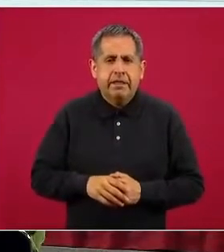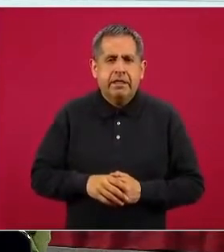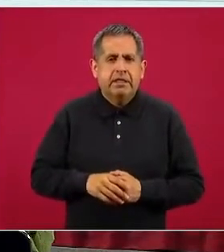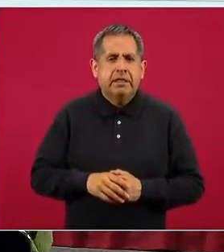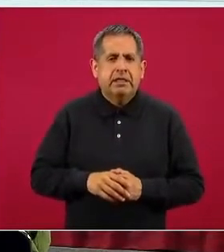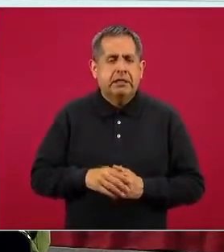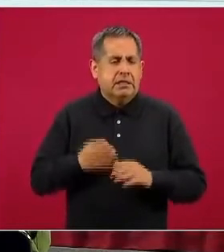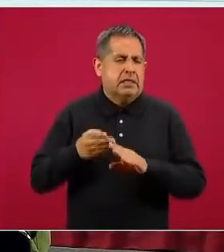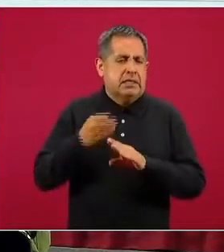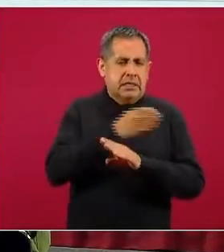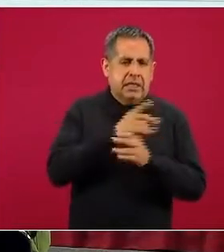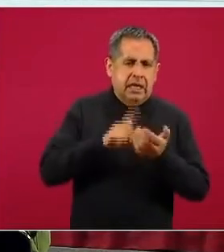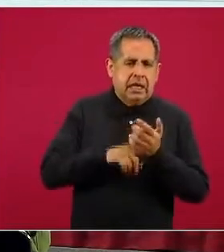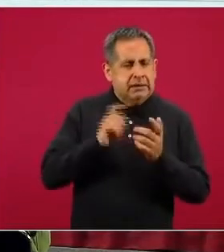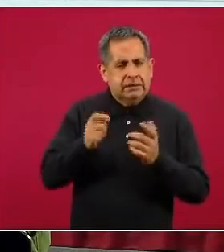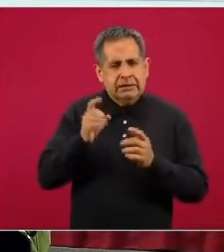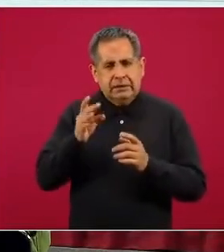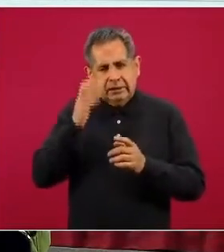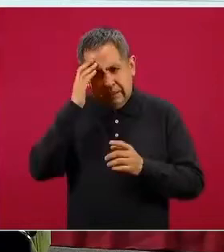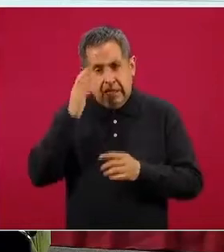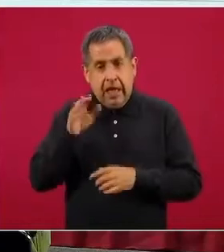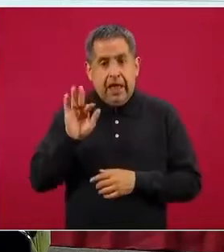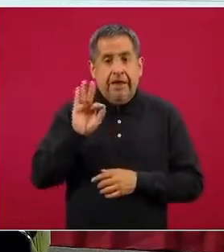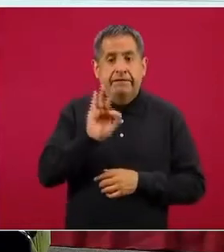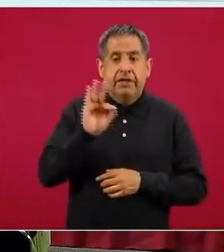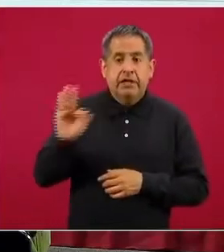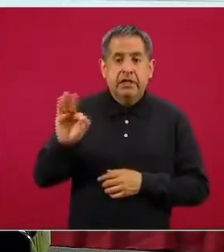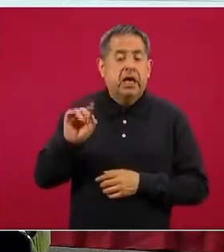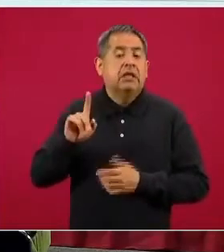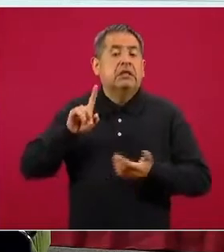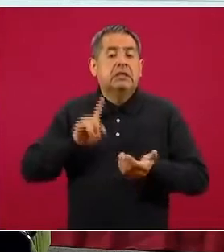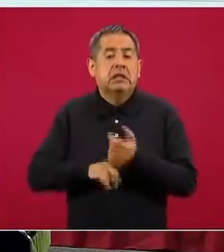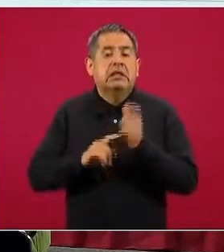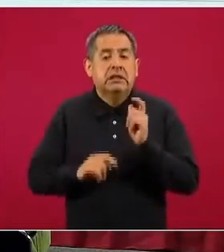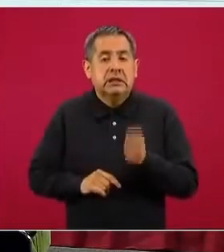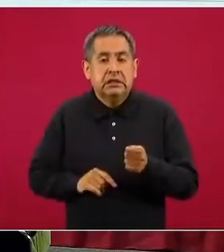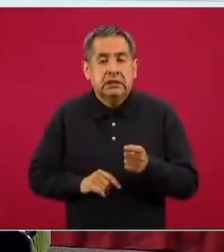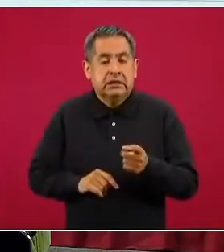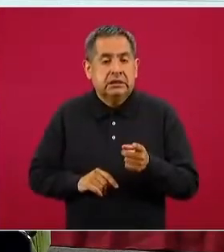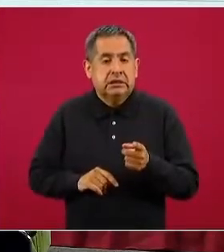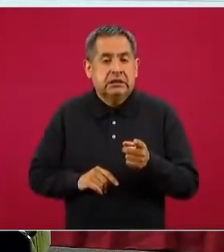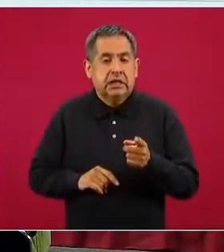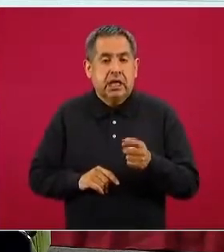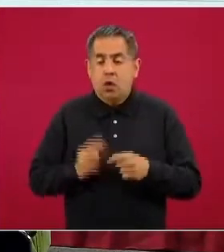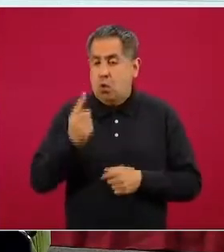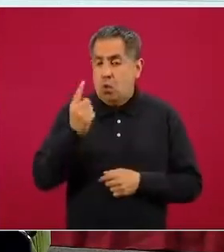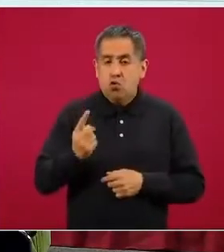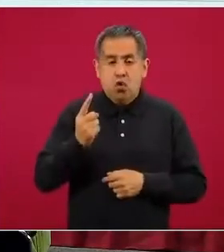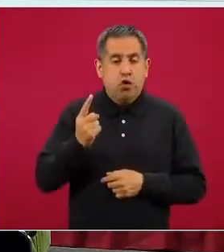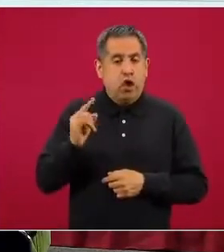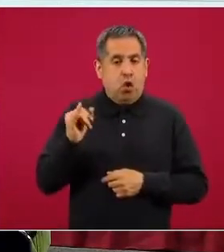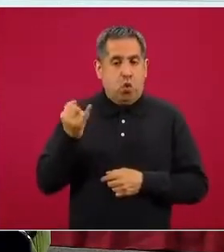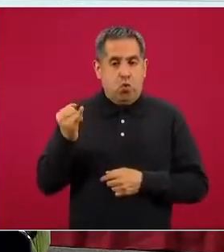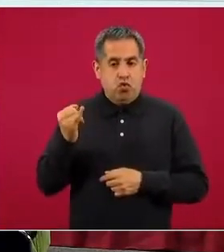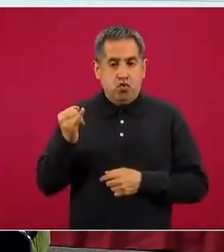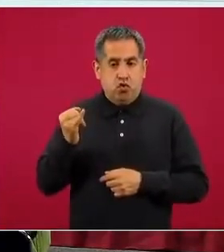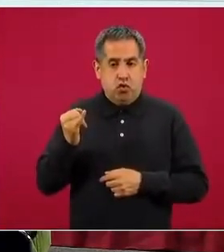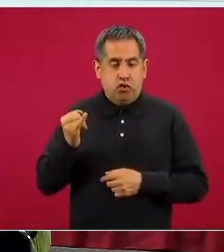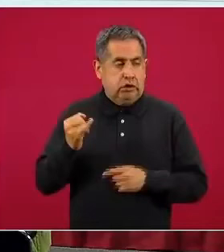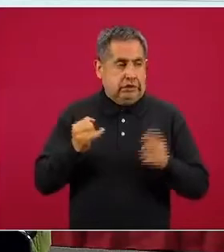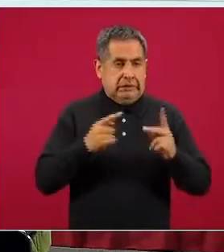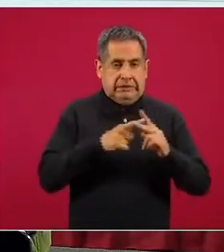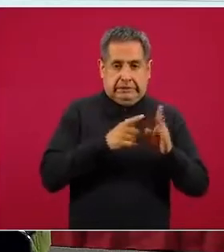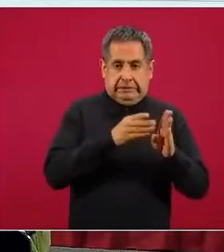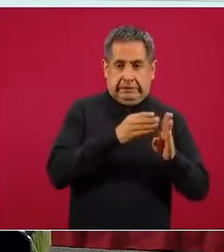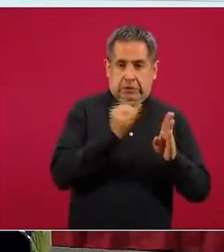veces anteriores. La fecha es a partir del 1 de junio, que es